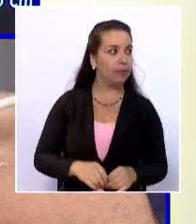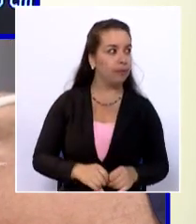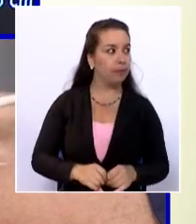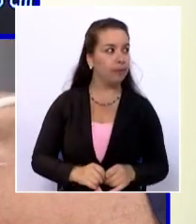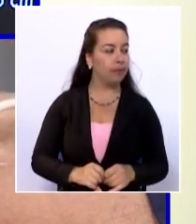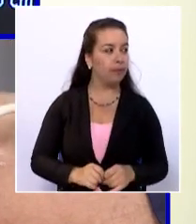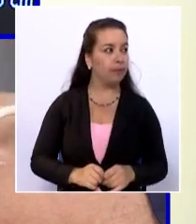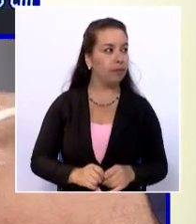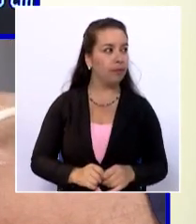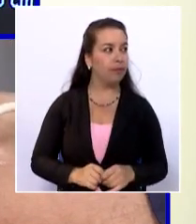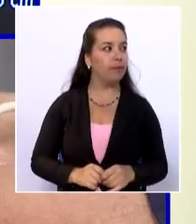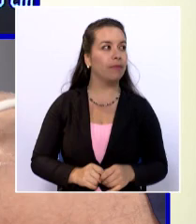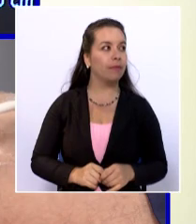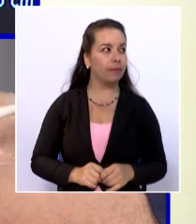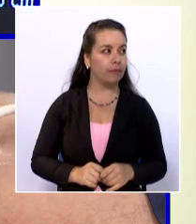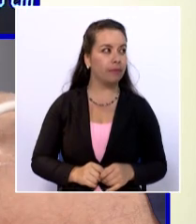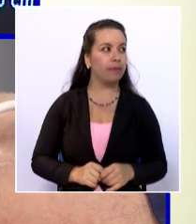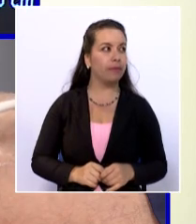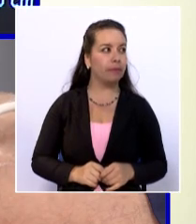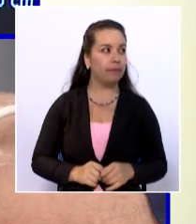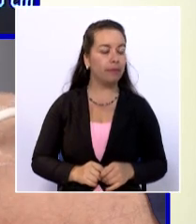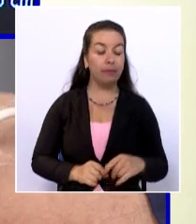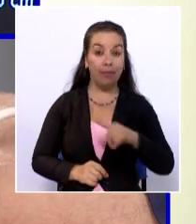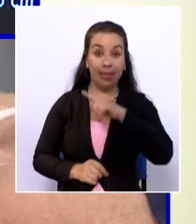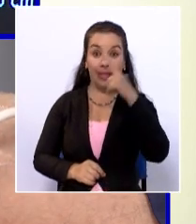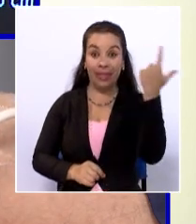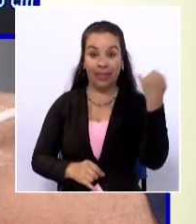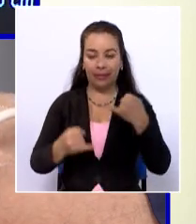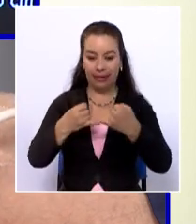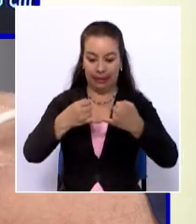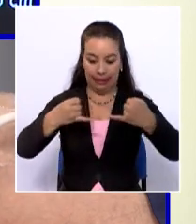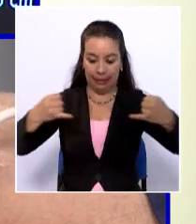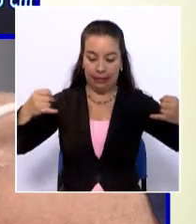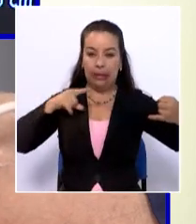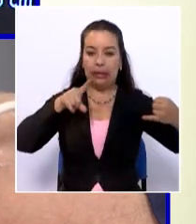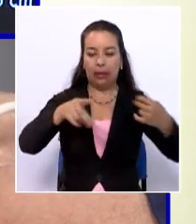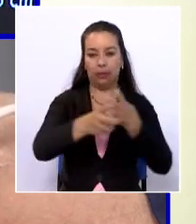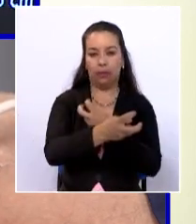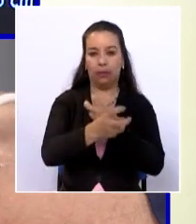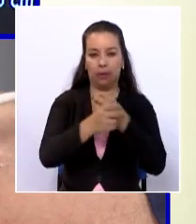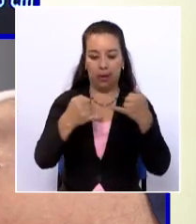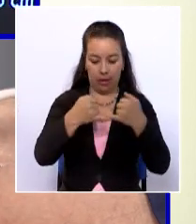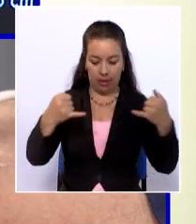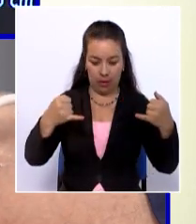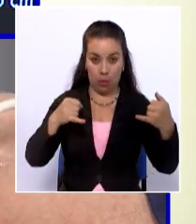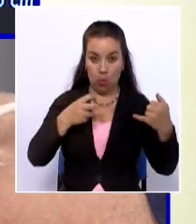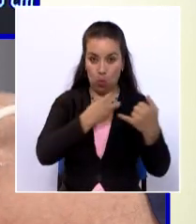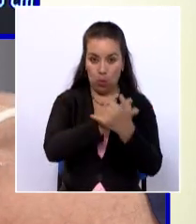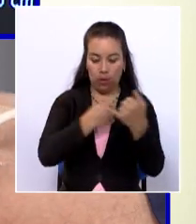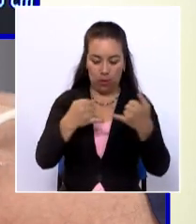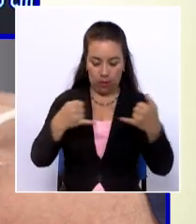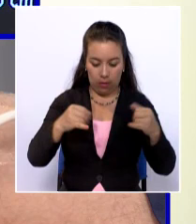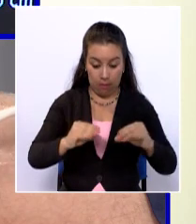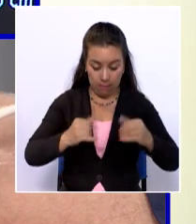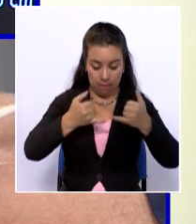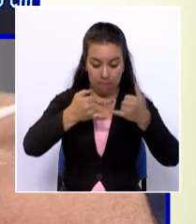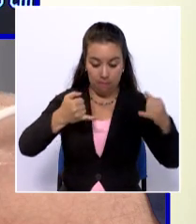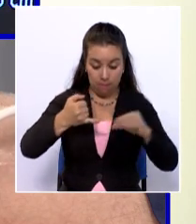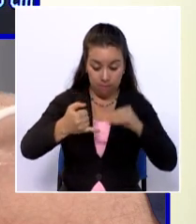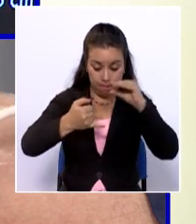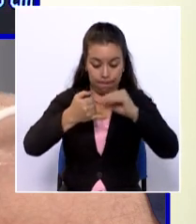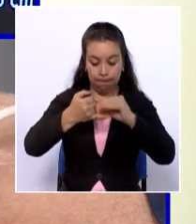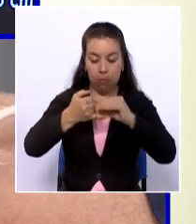este es la línea blanca que ustedes pueden ver allí esa línea son los huesos y lo que está encima es el ligamento colateral interno